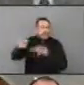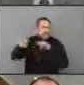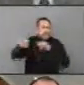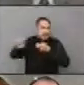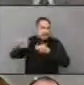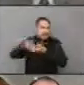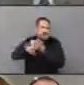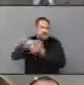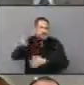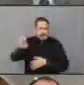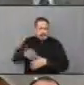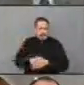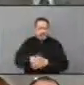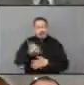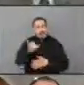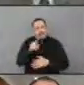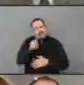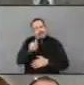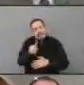Y escucho